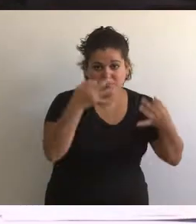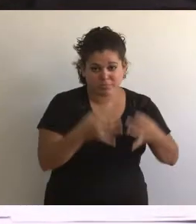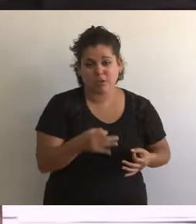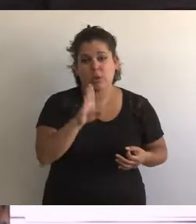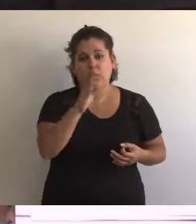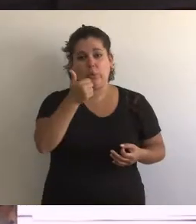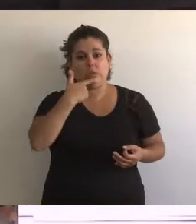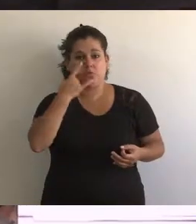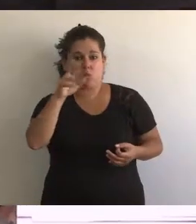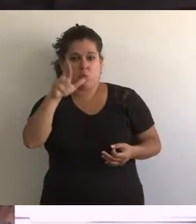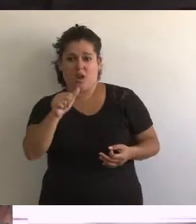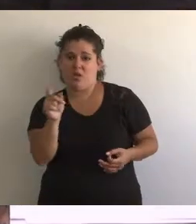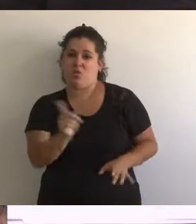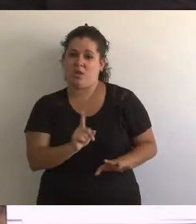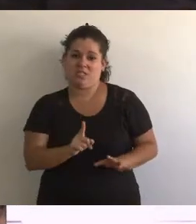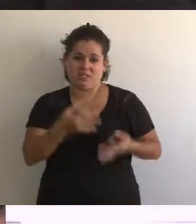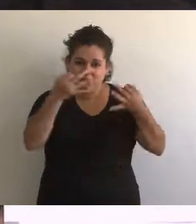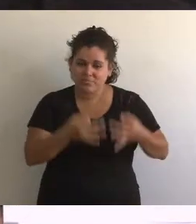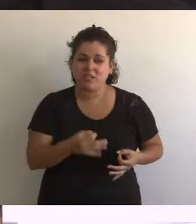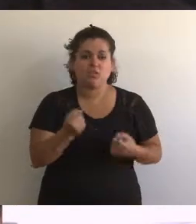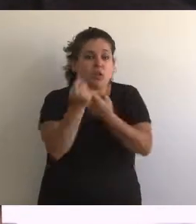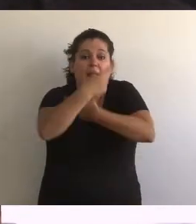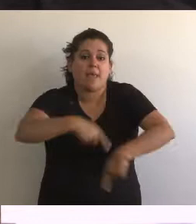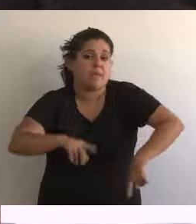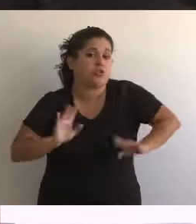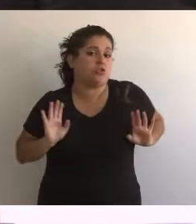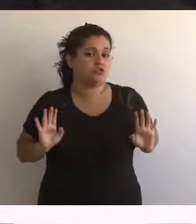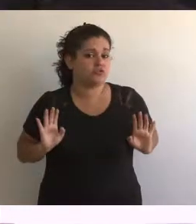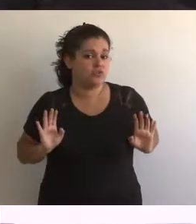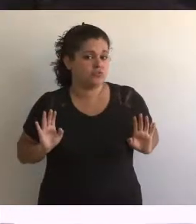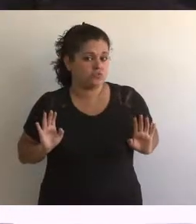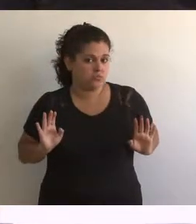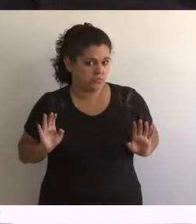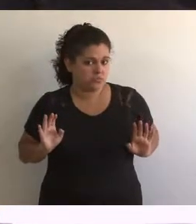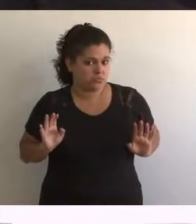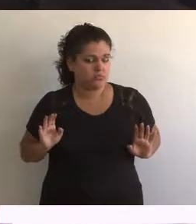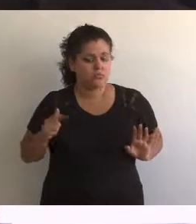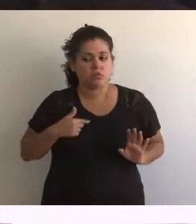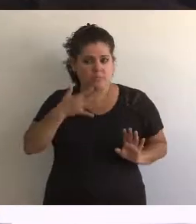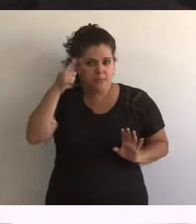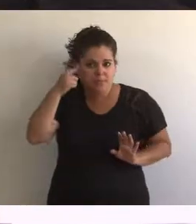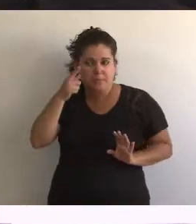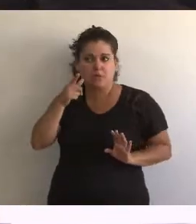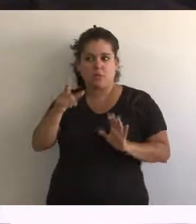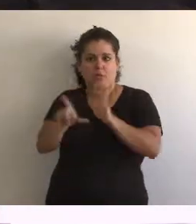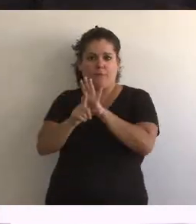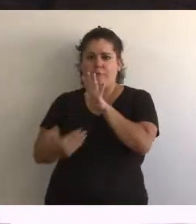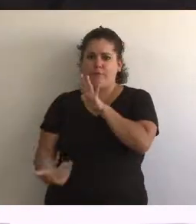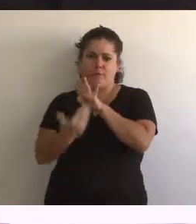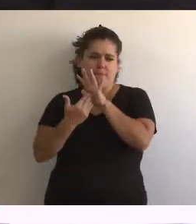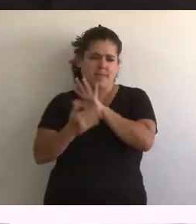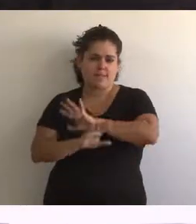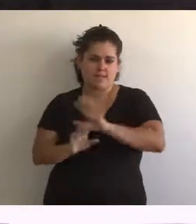llamar basura, porque Yo creo no que- es basura, son creo que es- elementos. Yo creo que es fundamental cumplir con el